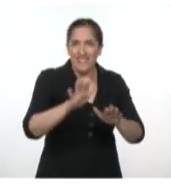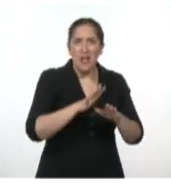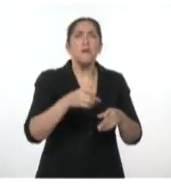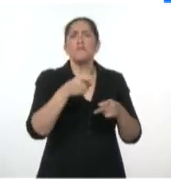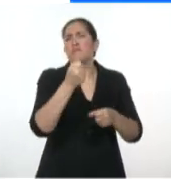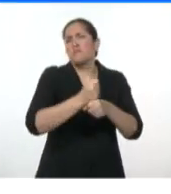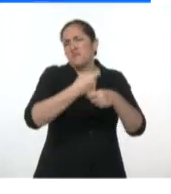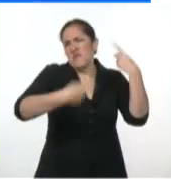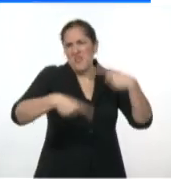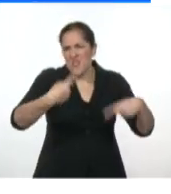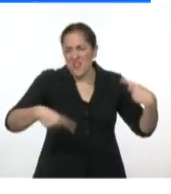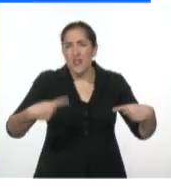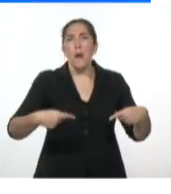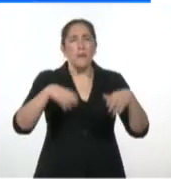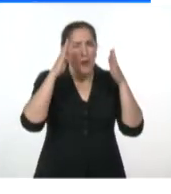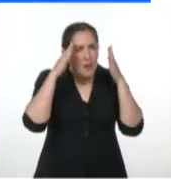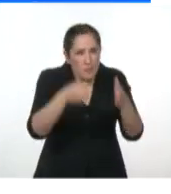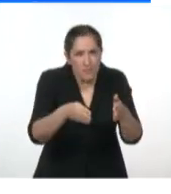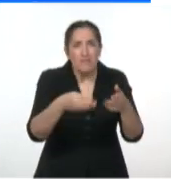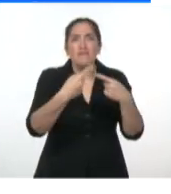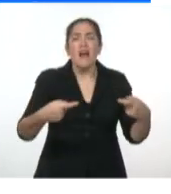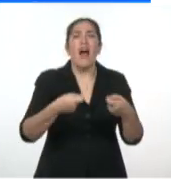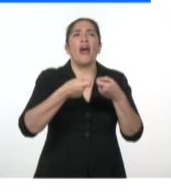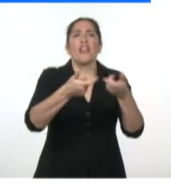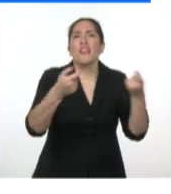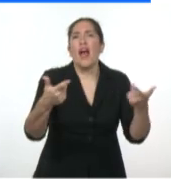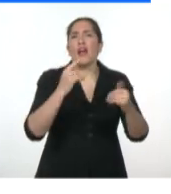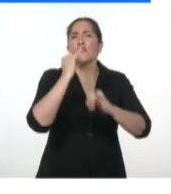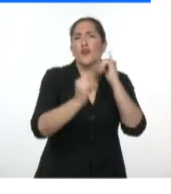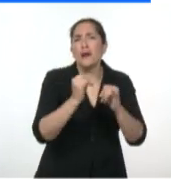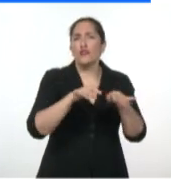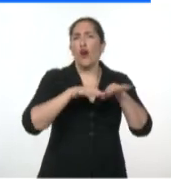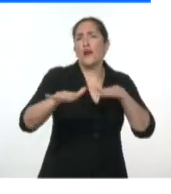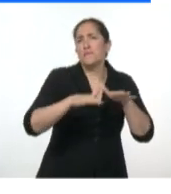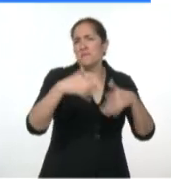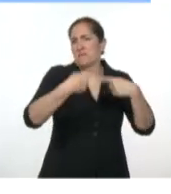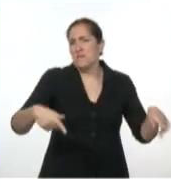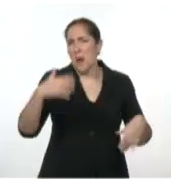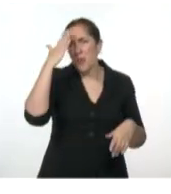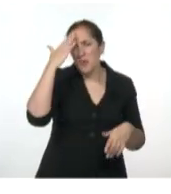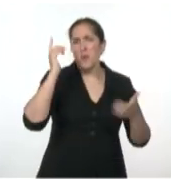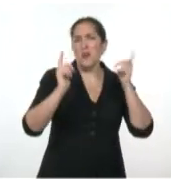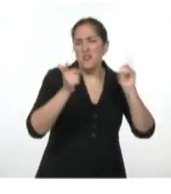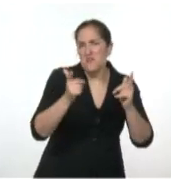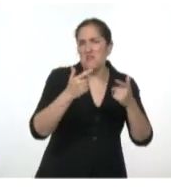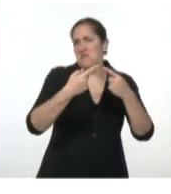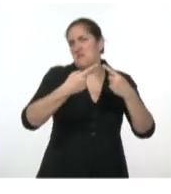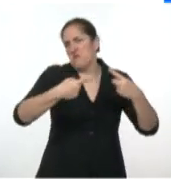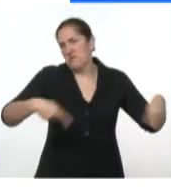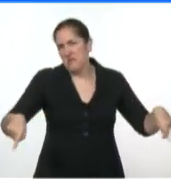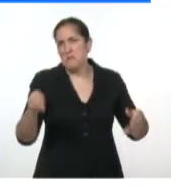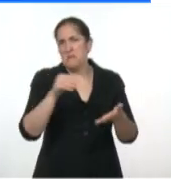en general se concentran en proveer información, actividades culturales, recreación y otras